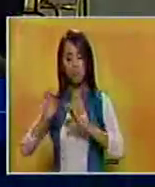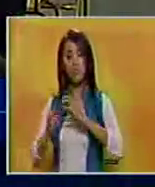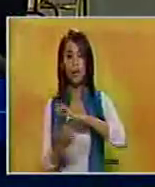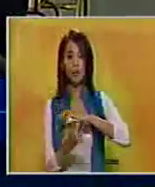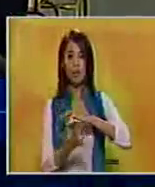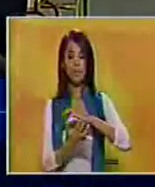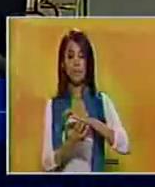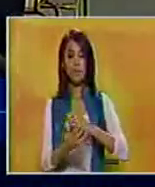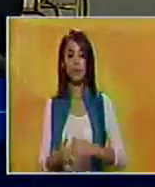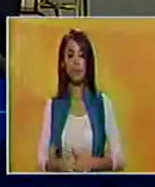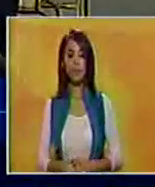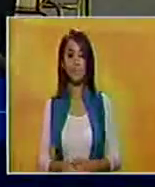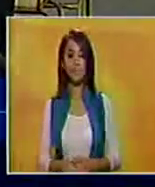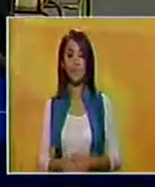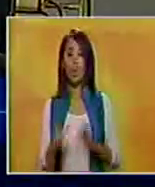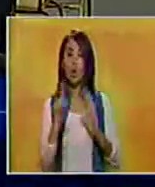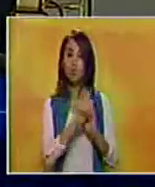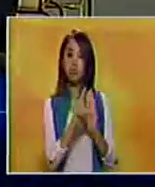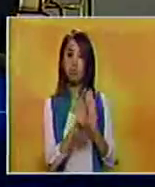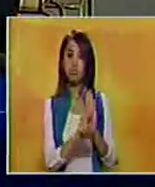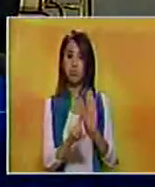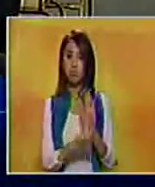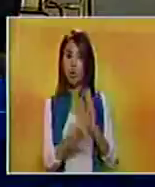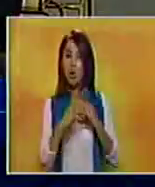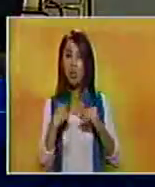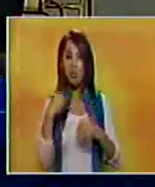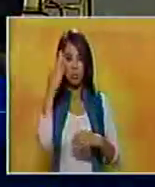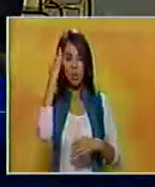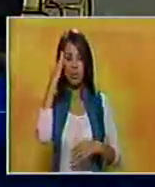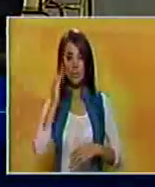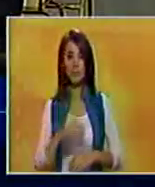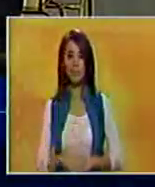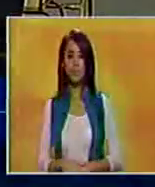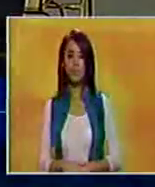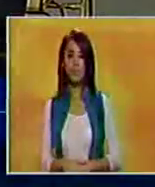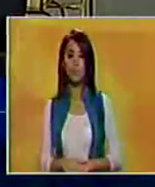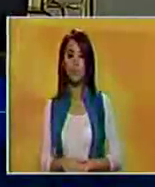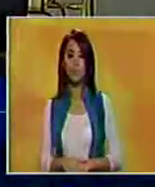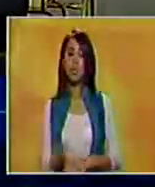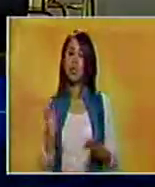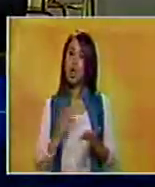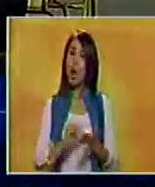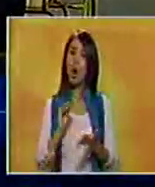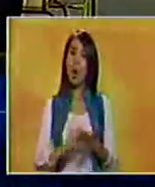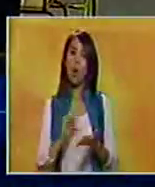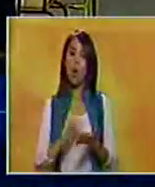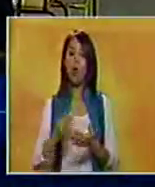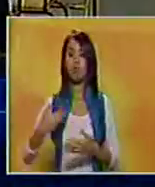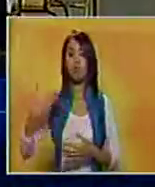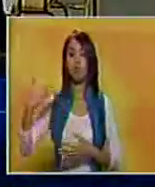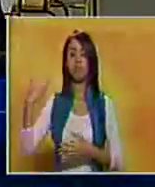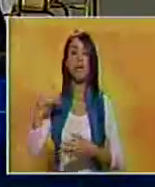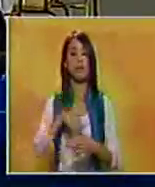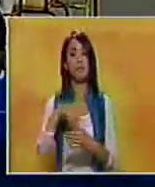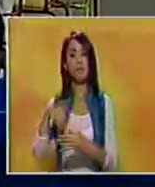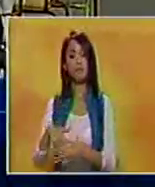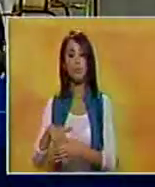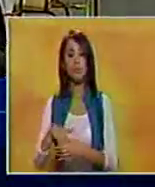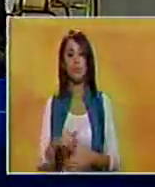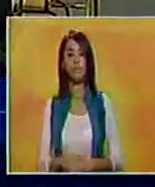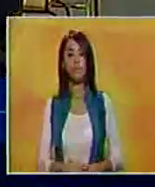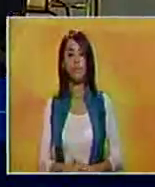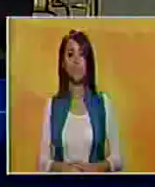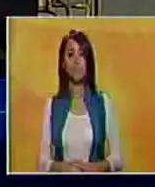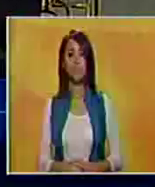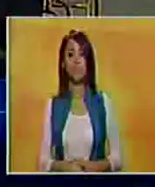técnicas con los estándares que ya hemos conocido y que se han repetido en todos los eventos electorales, particularmente en